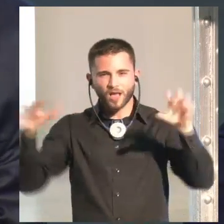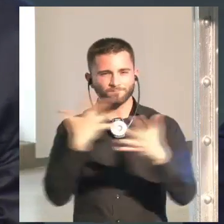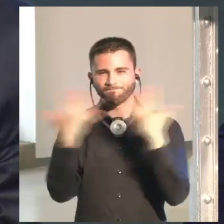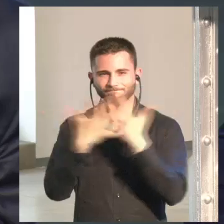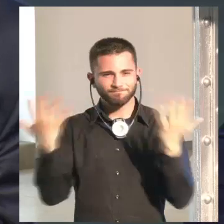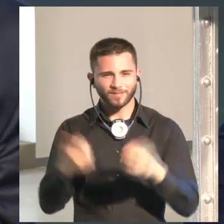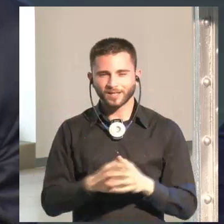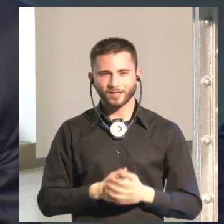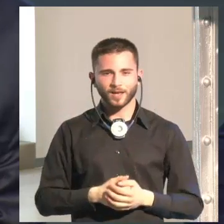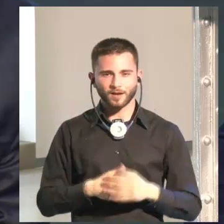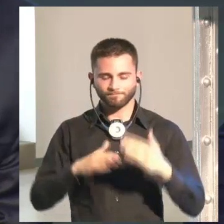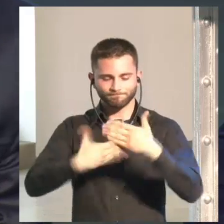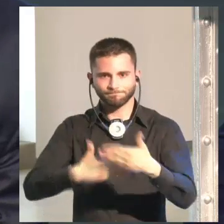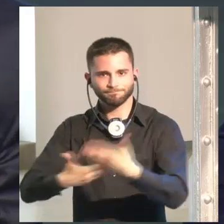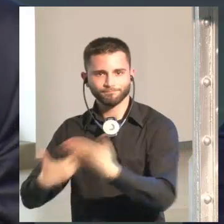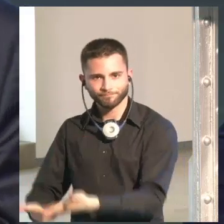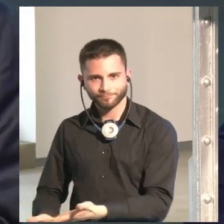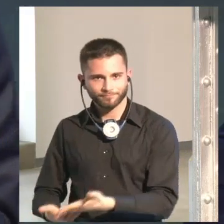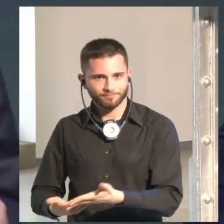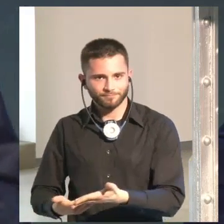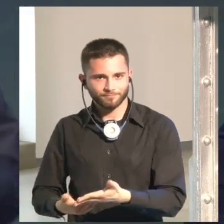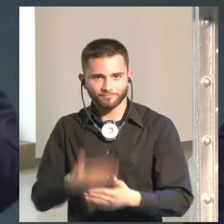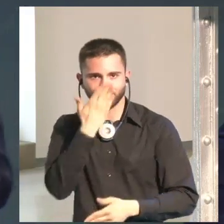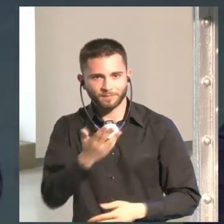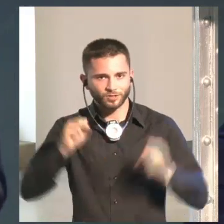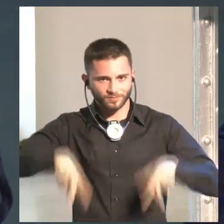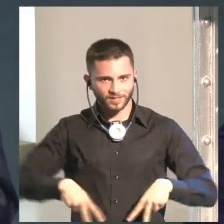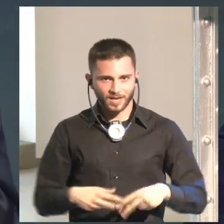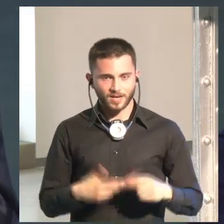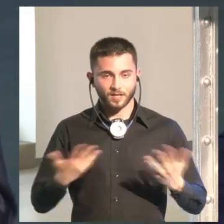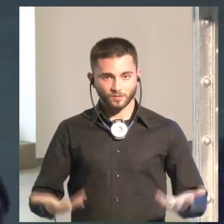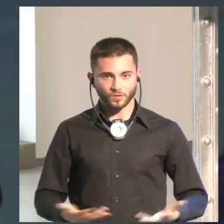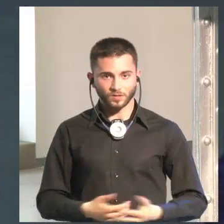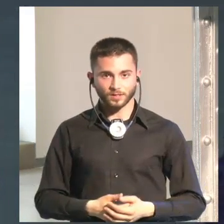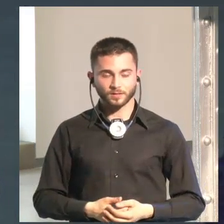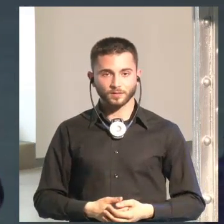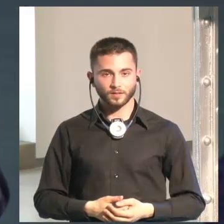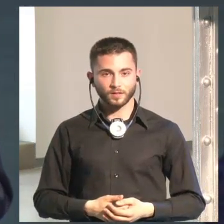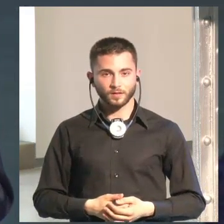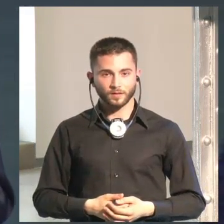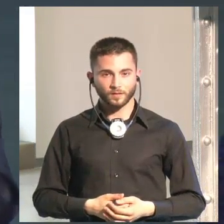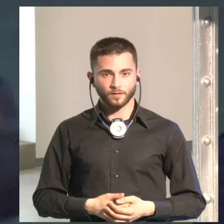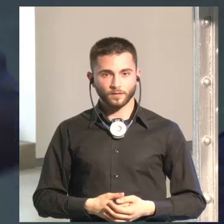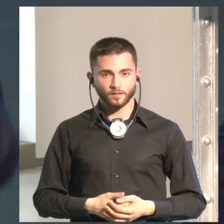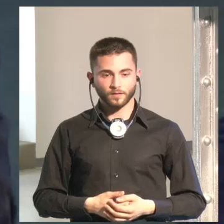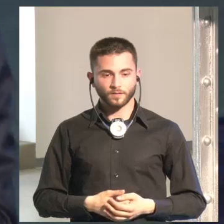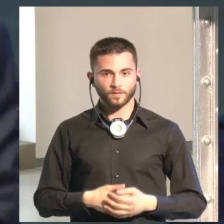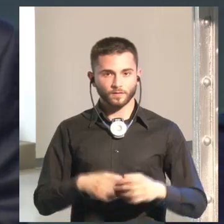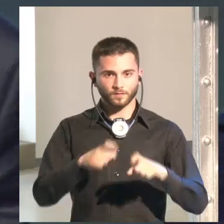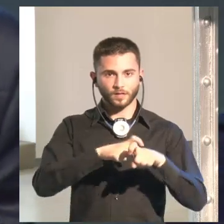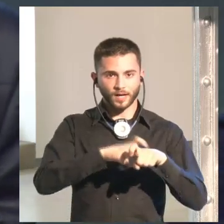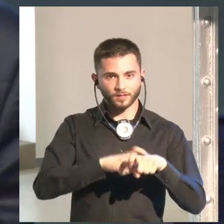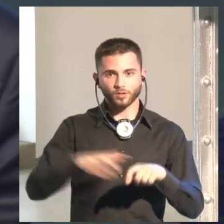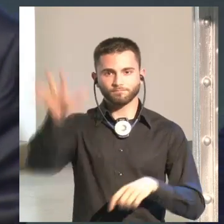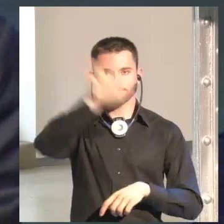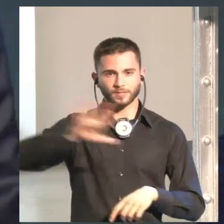cruzan fronteras sin pedir permiso. Y eso entra en tensión con el carácter de Estado-nación,